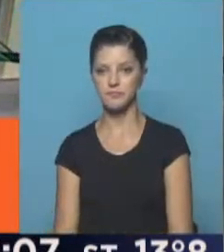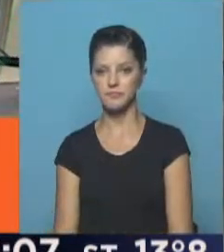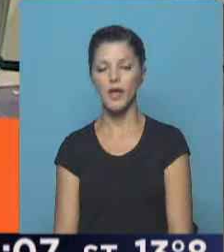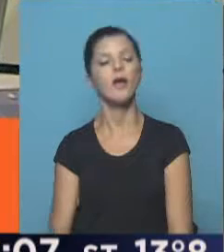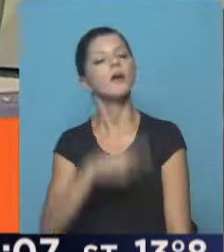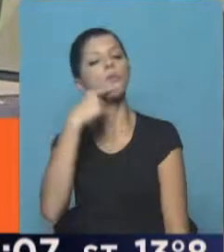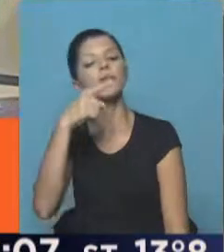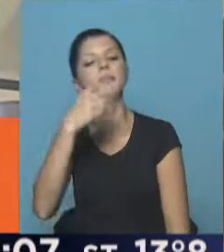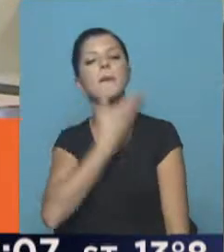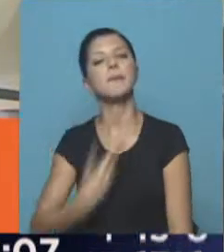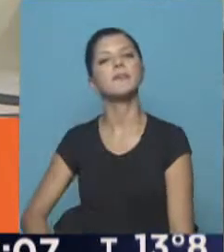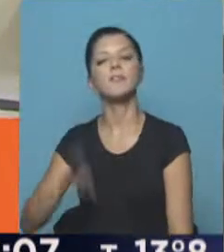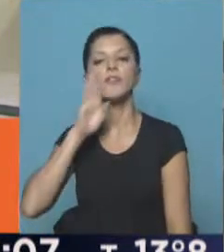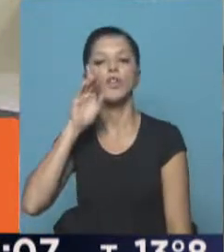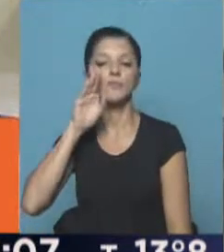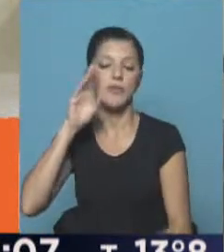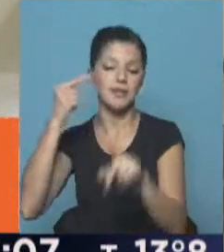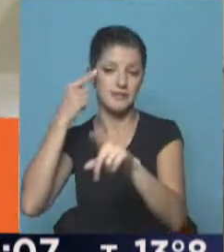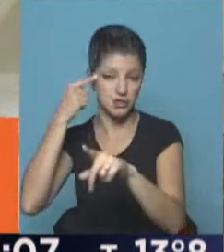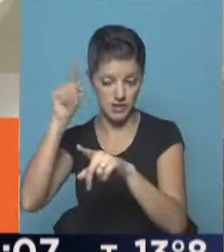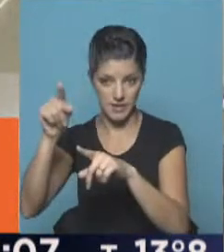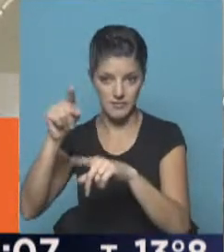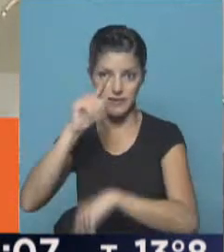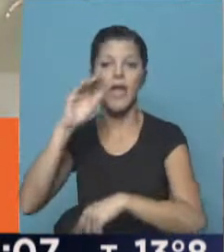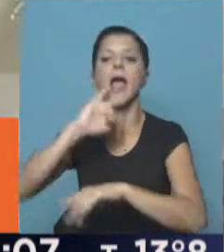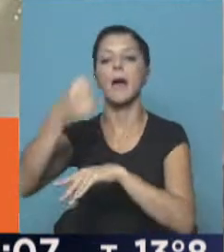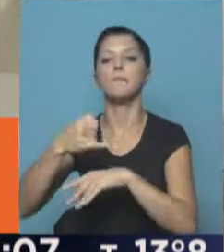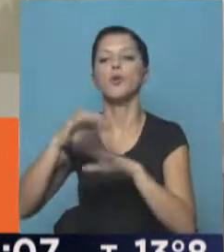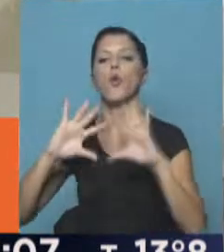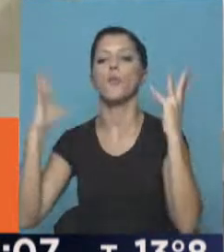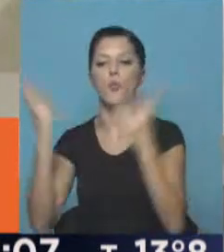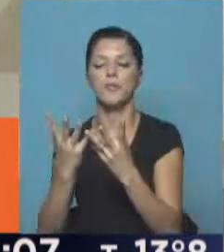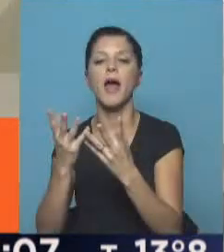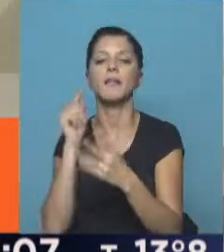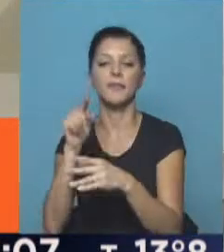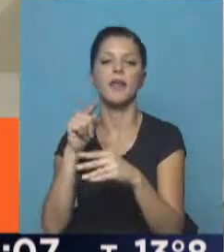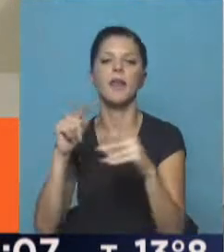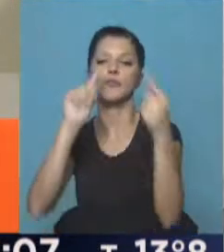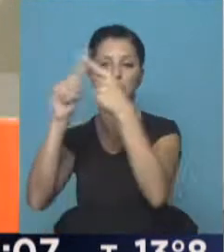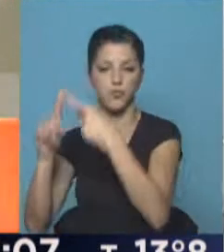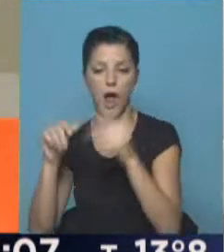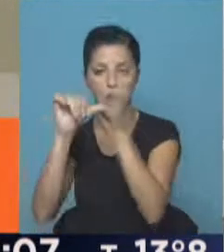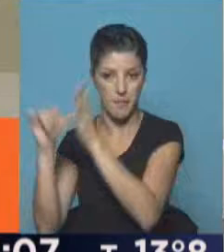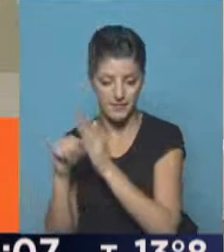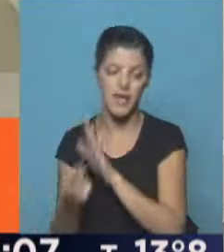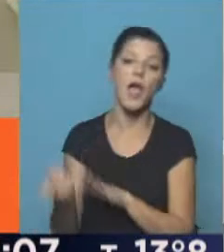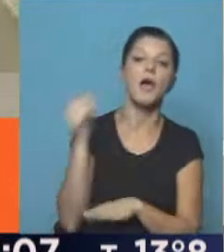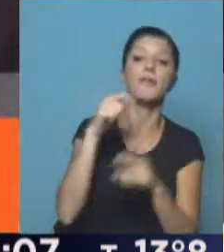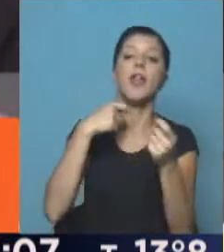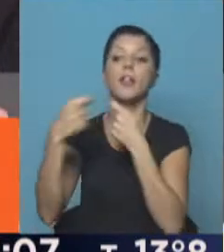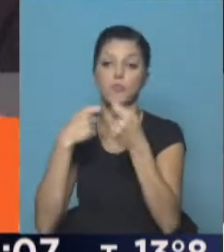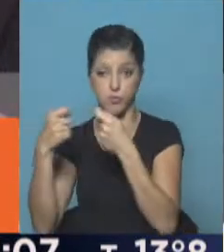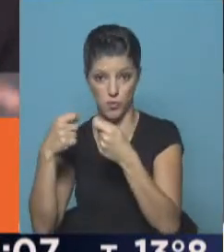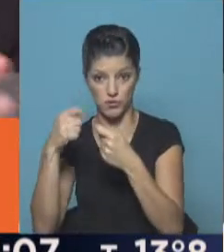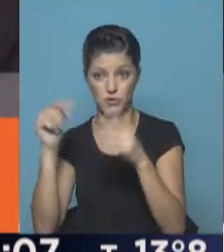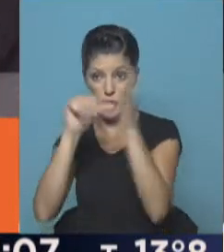globalización, y el presidente de los Estados Unidos, que hoy se llama Trump, campeón mundial del proteccionismo, al menos en el discurso de America First y demás.